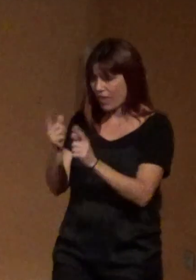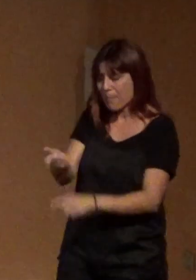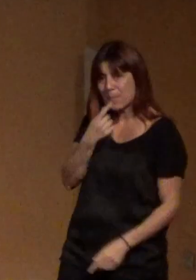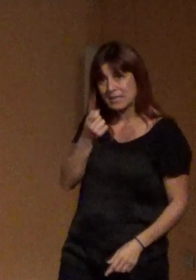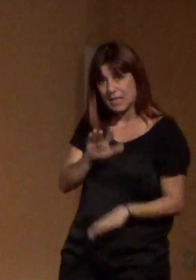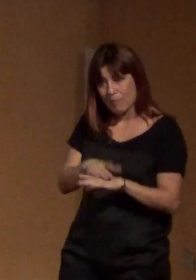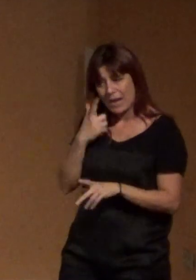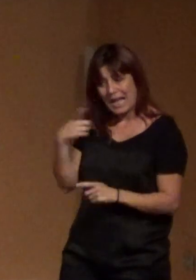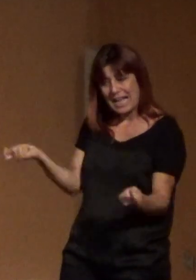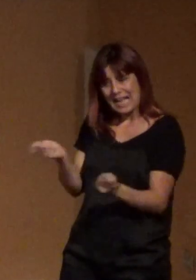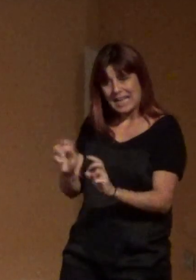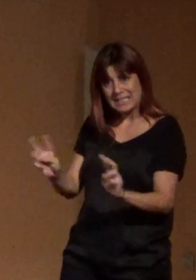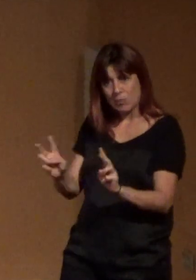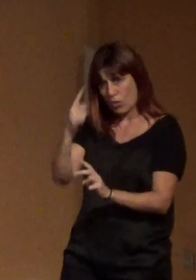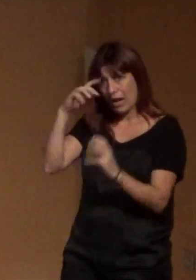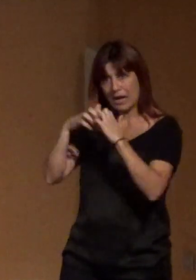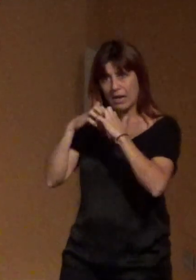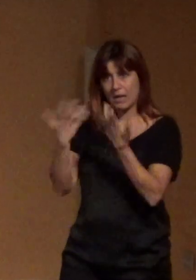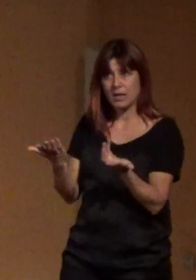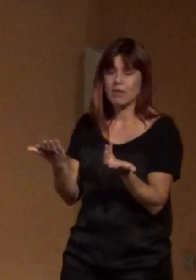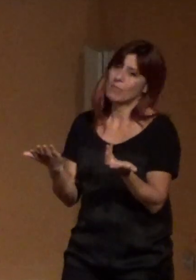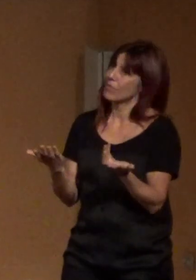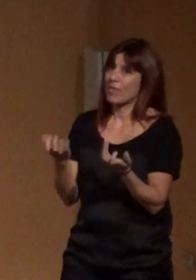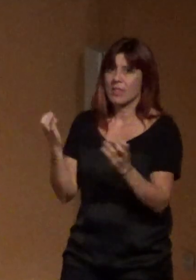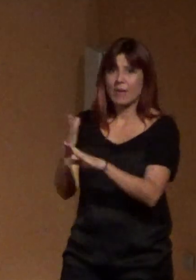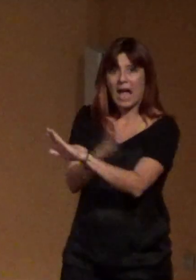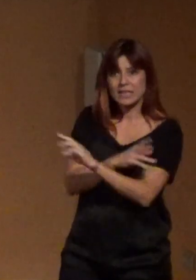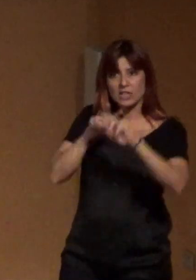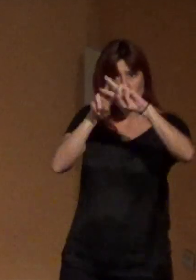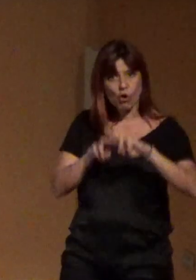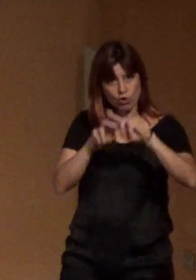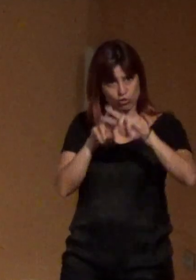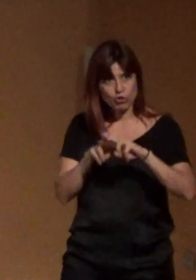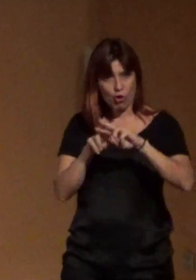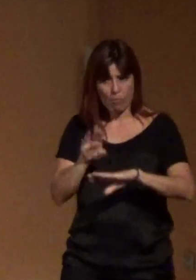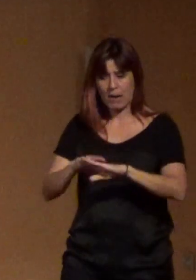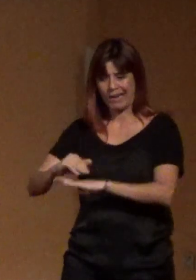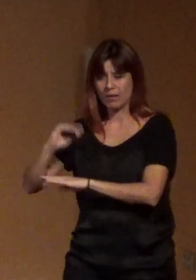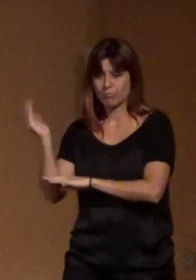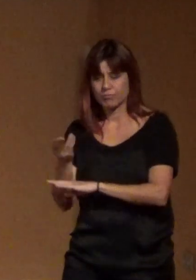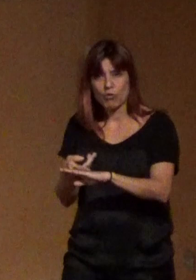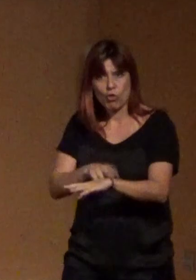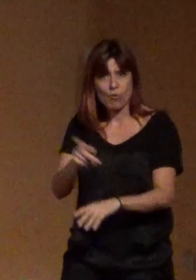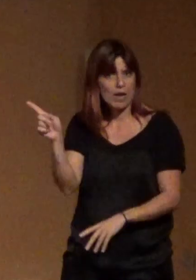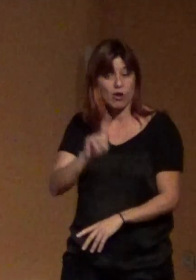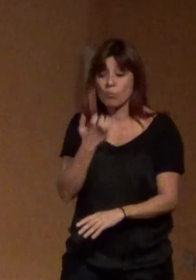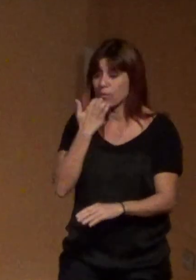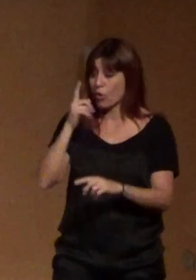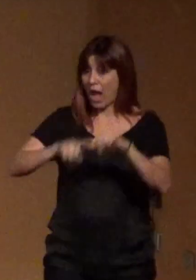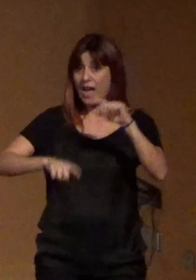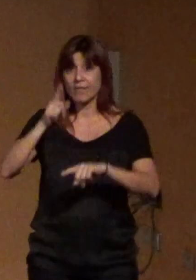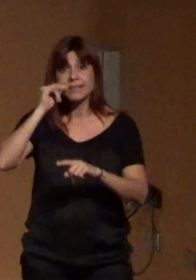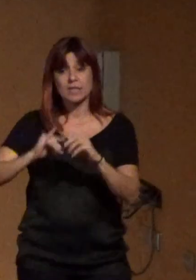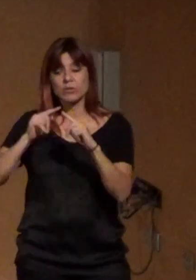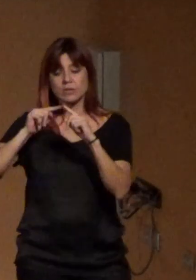teóricamente estimule la actividad cerebral, por lo menos hay que hacer un control, ¿no? Entonces hay que saber que las descargas de punta onda, que parece que son niños que están